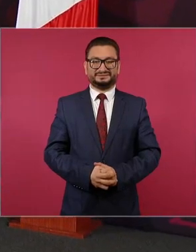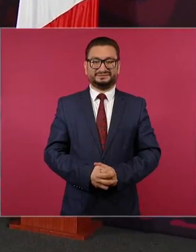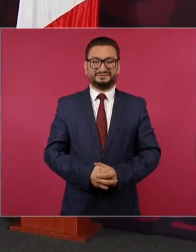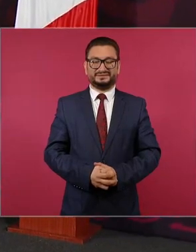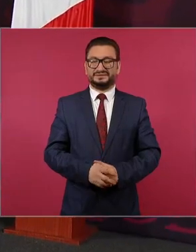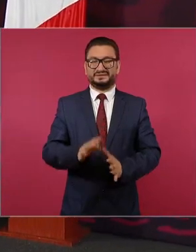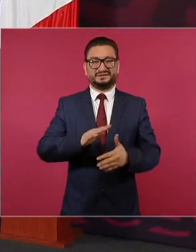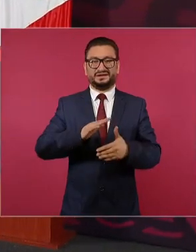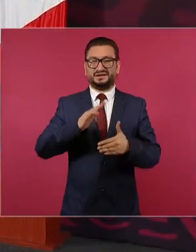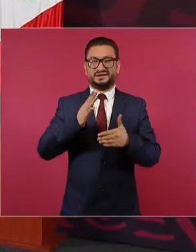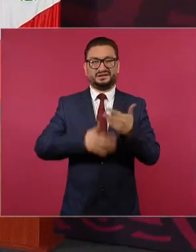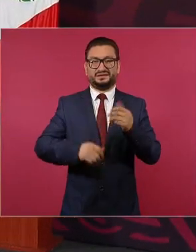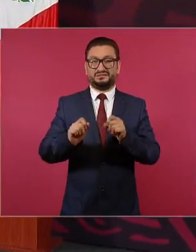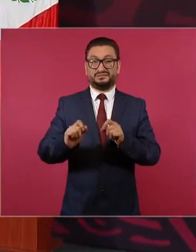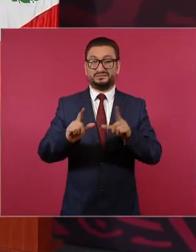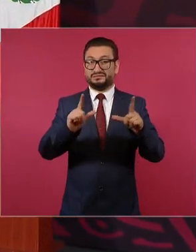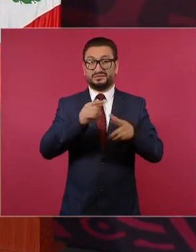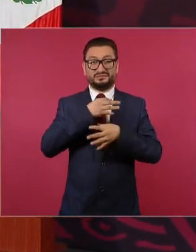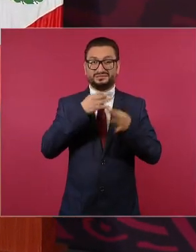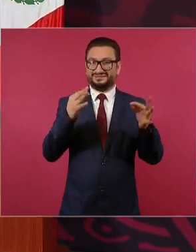Se acabó. Sí,